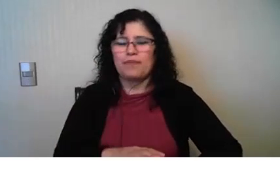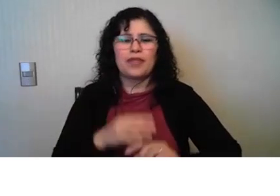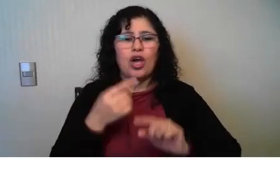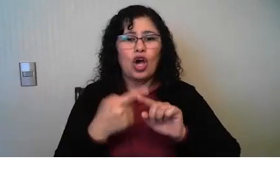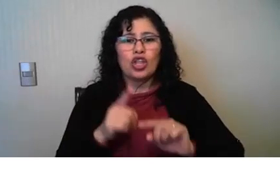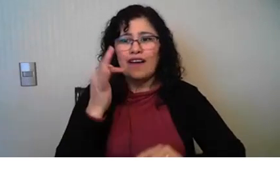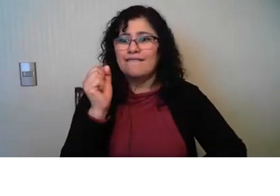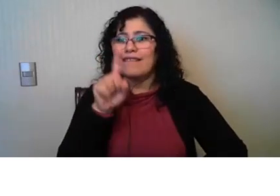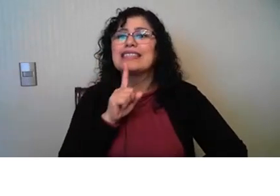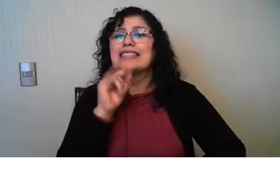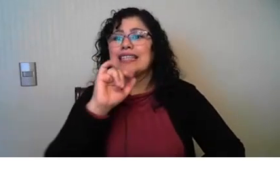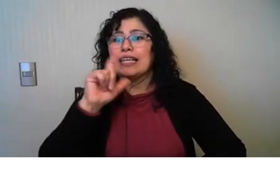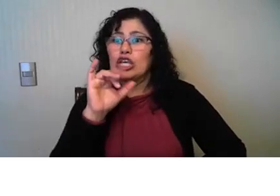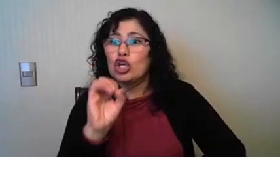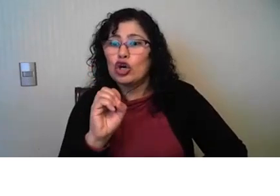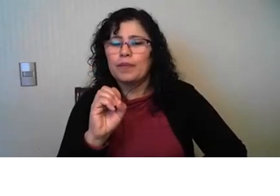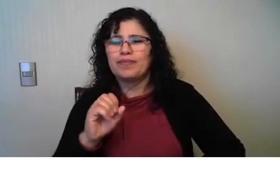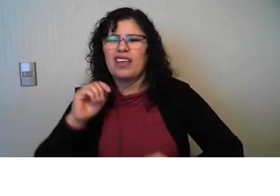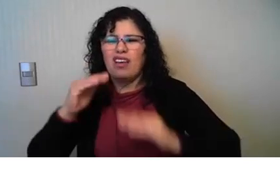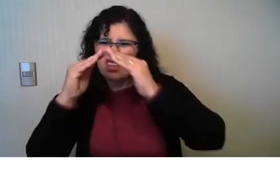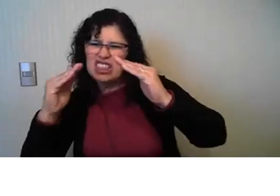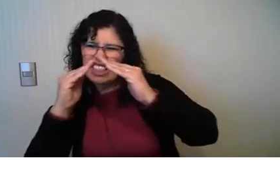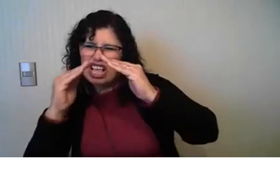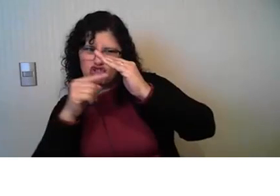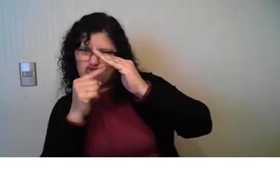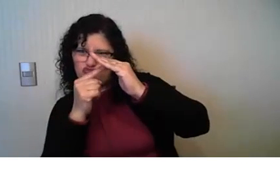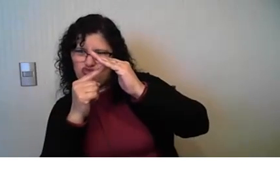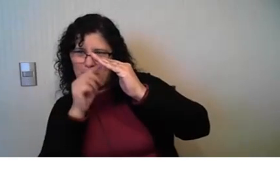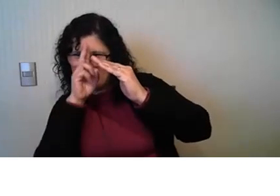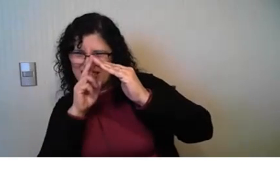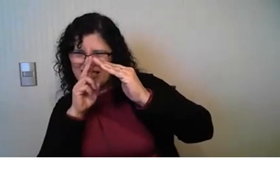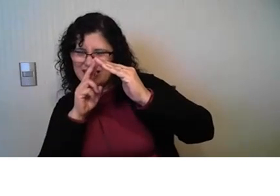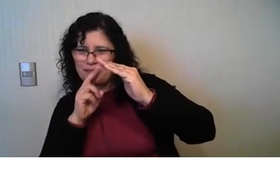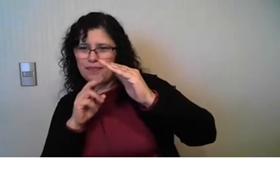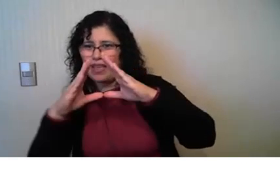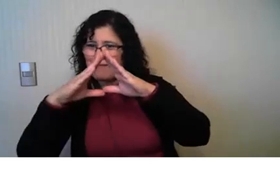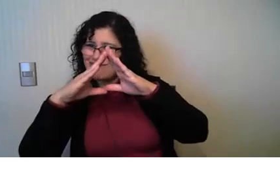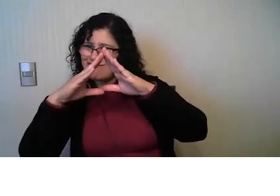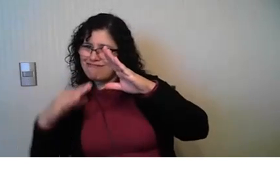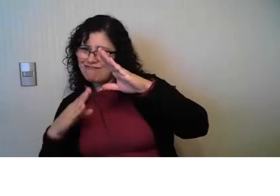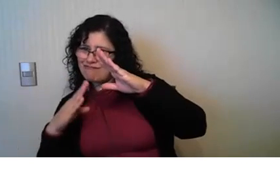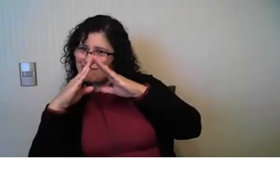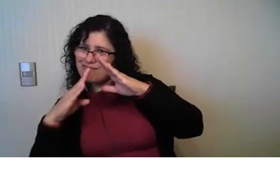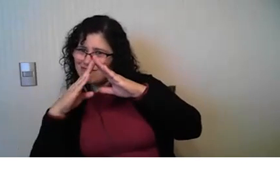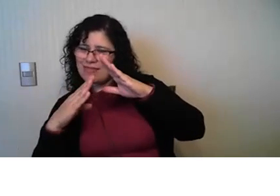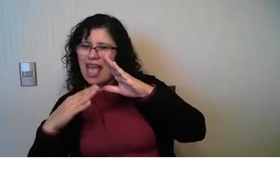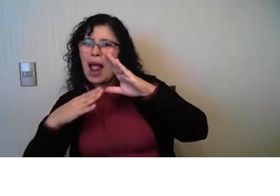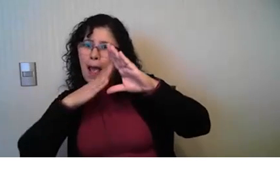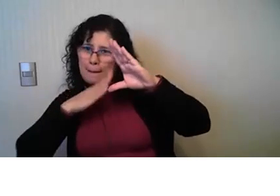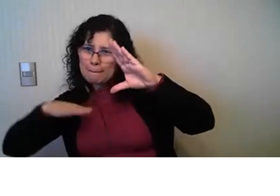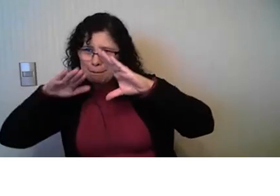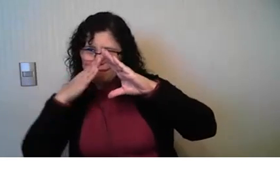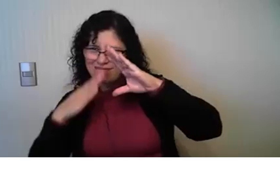techo, porque se encuentra ubicado a nivel del techo del piso del cuarto ventrículo. 4